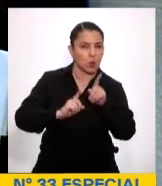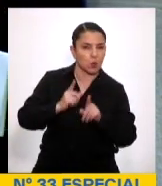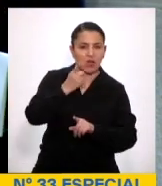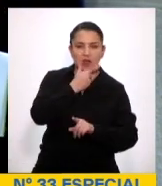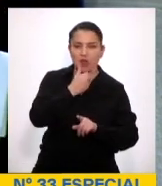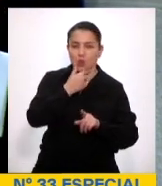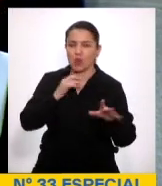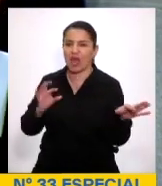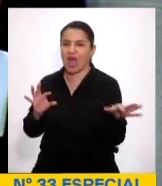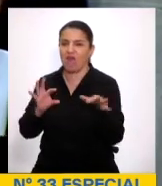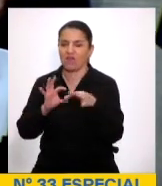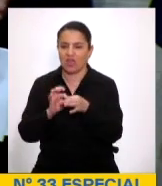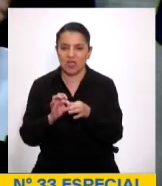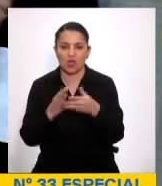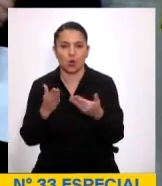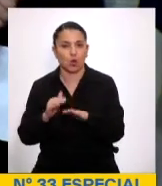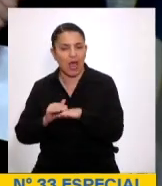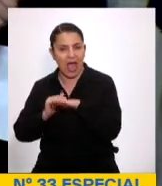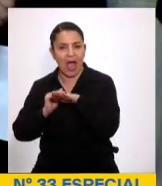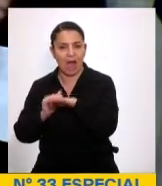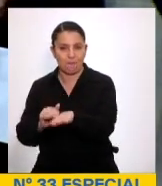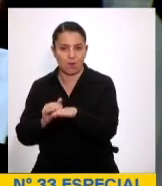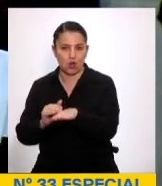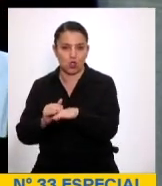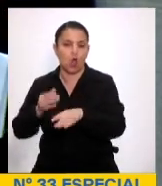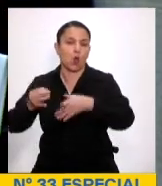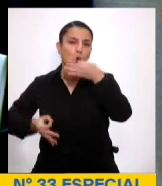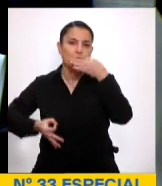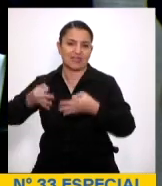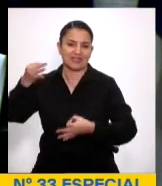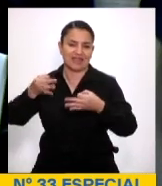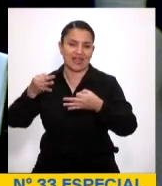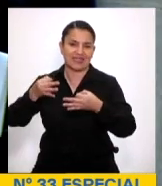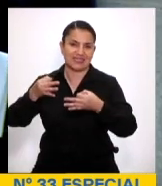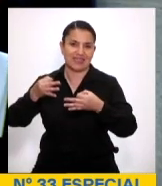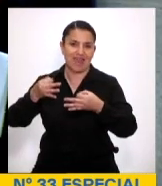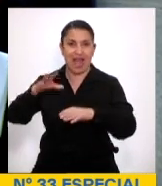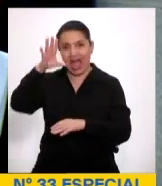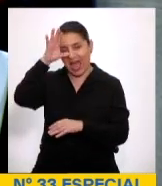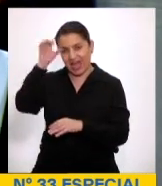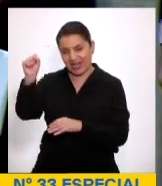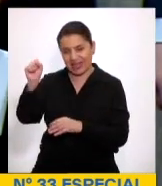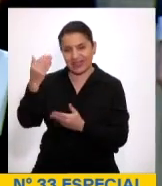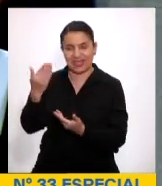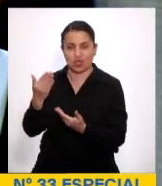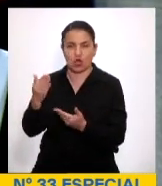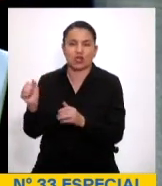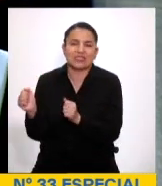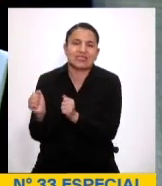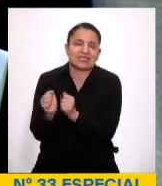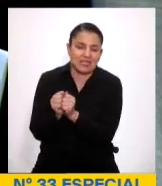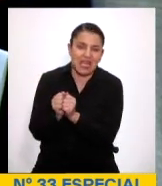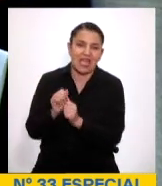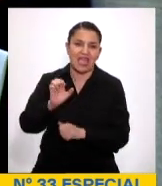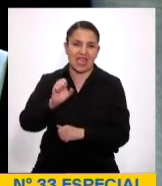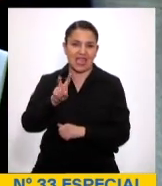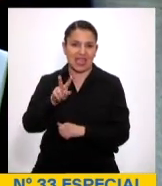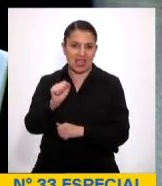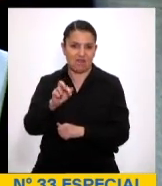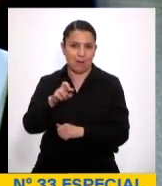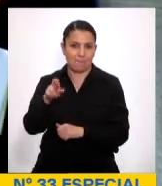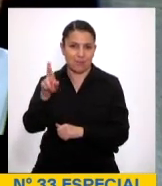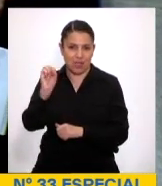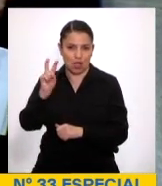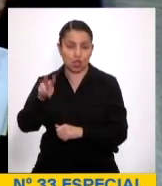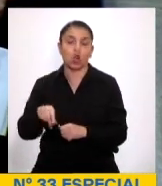vínculos y simpatías con el régimen justicialista argentino y su cercanía a Eva perón por su parte in Enrique